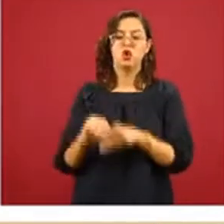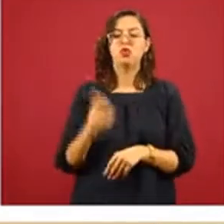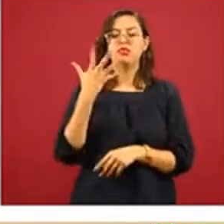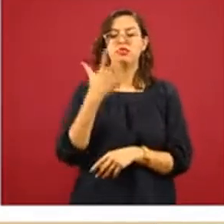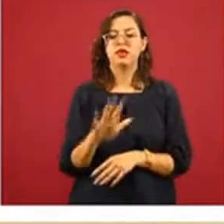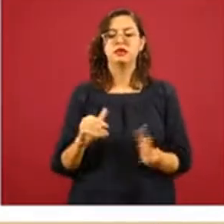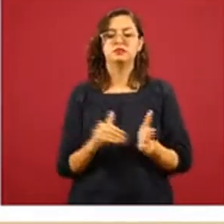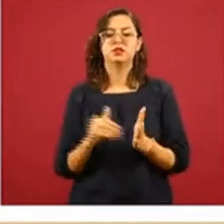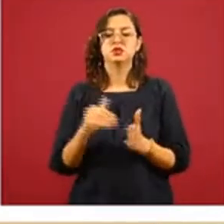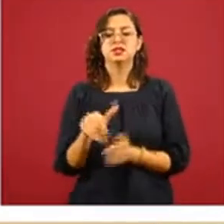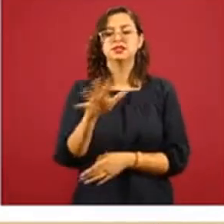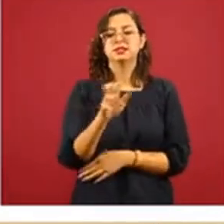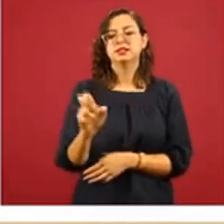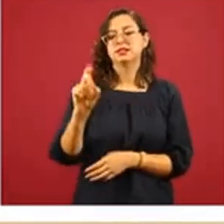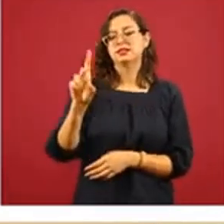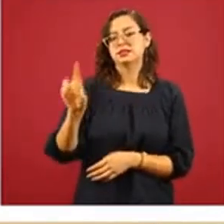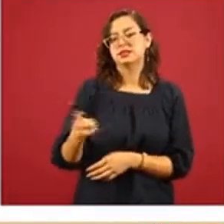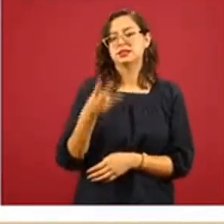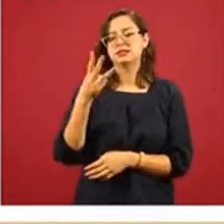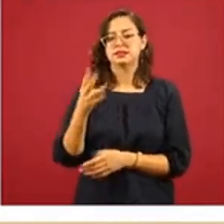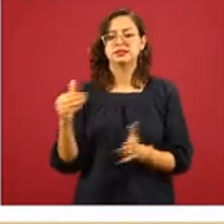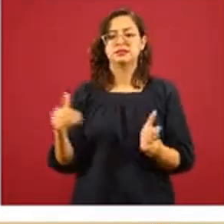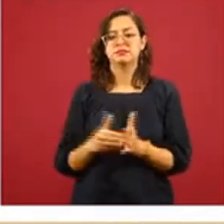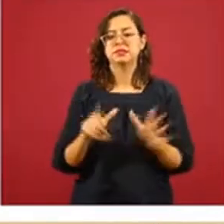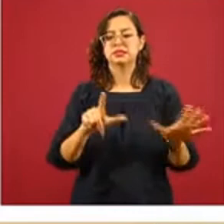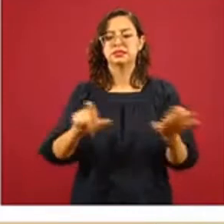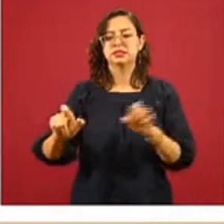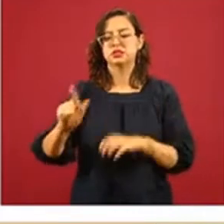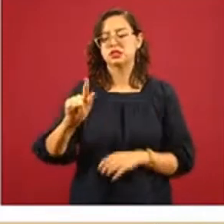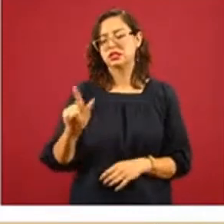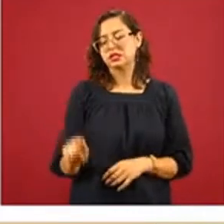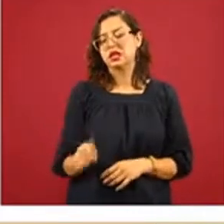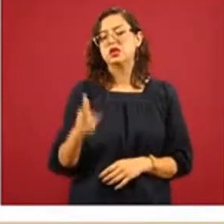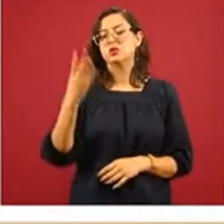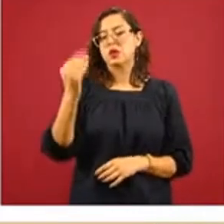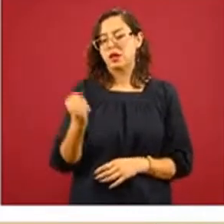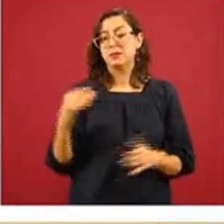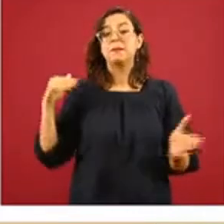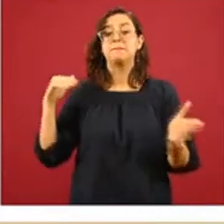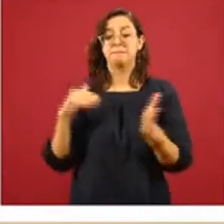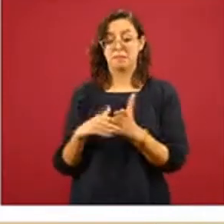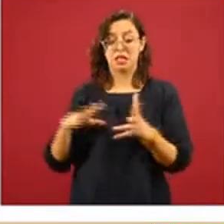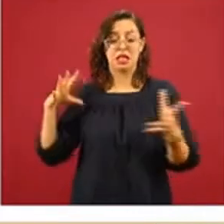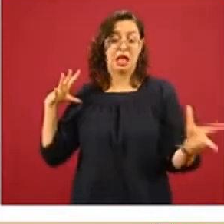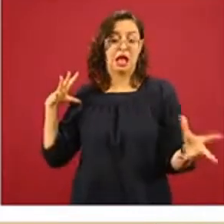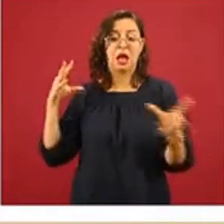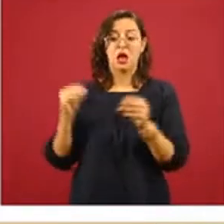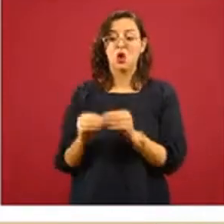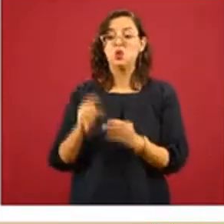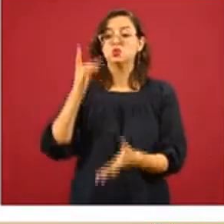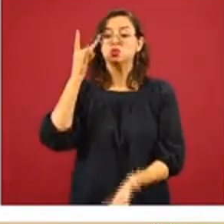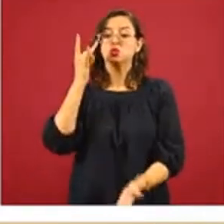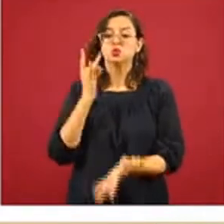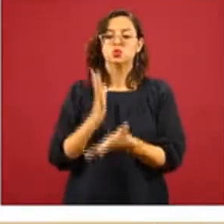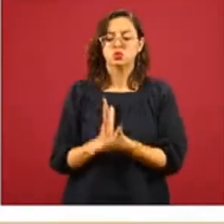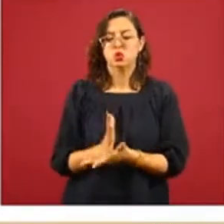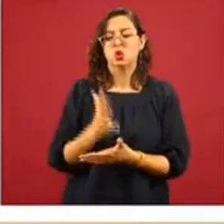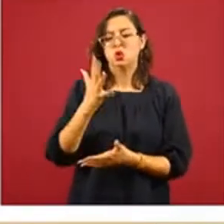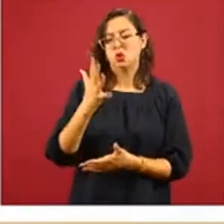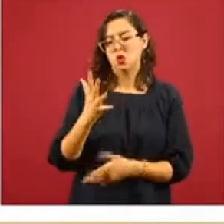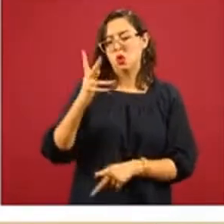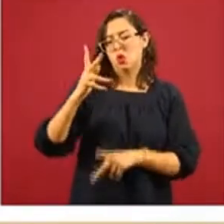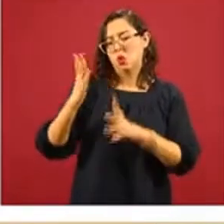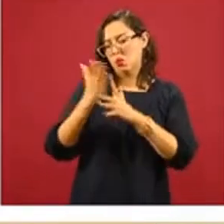10.533.779 personas que han sido confirmadas en todo el mundo. Pues bueno, esta prácticamente quinta parte es la